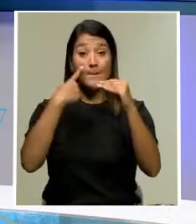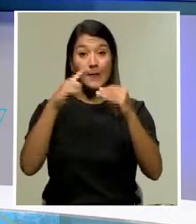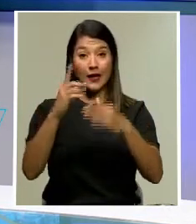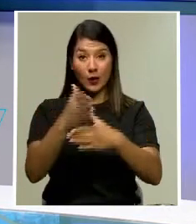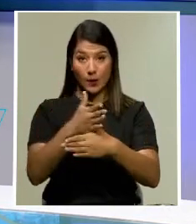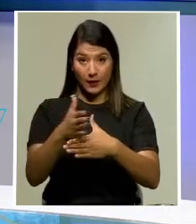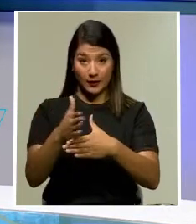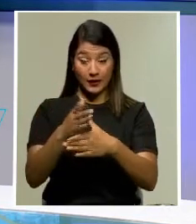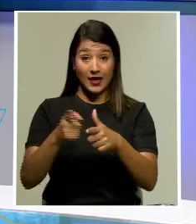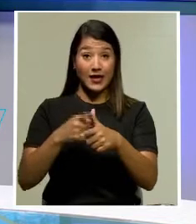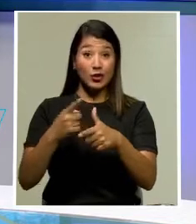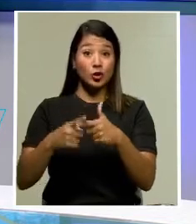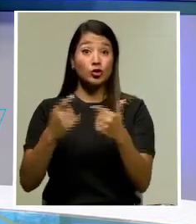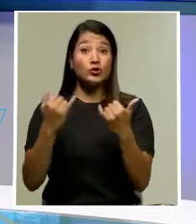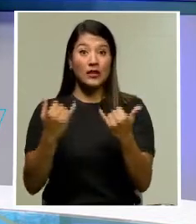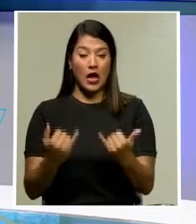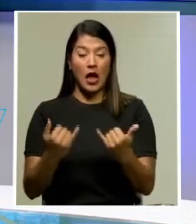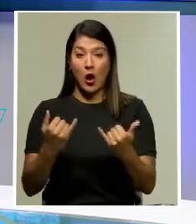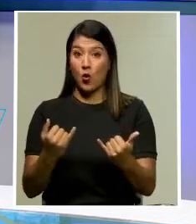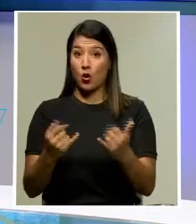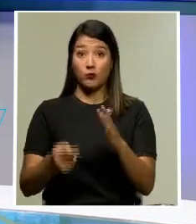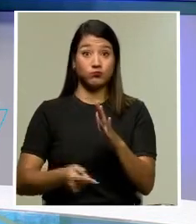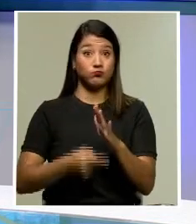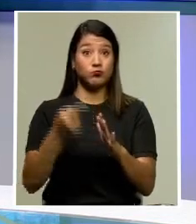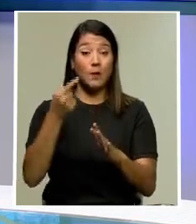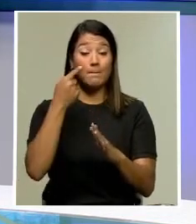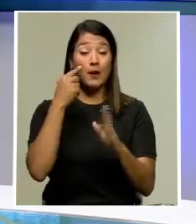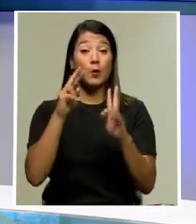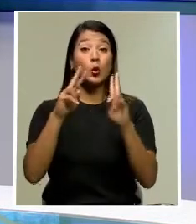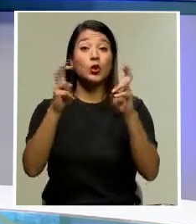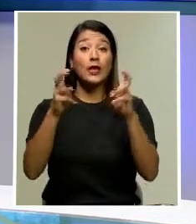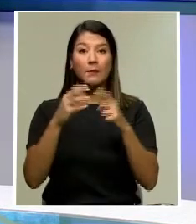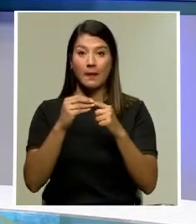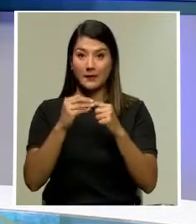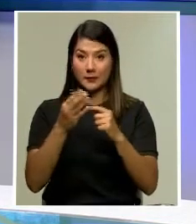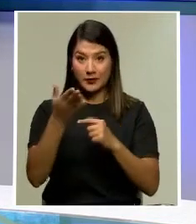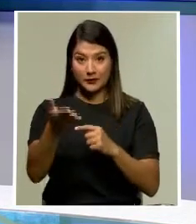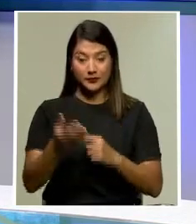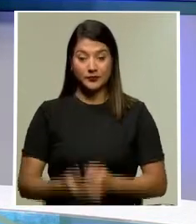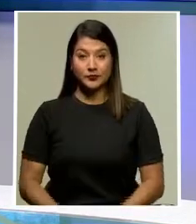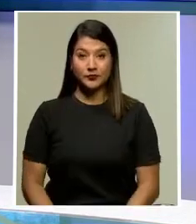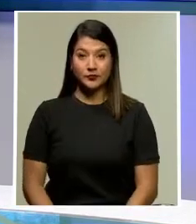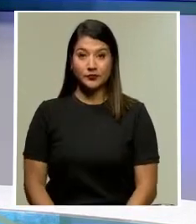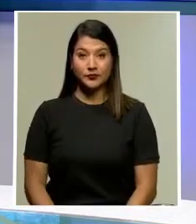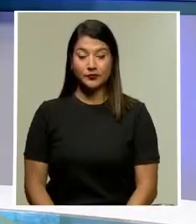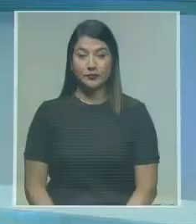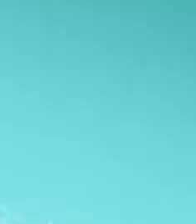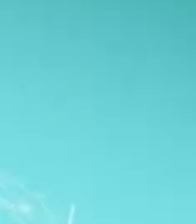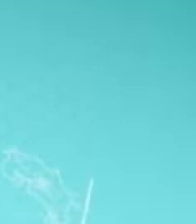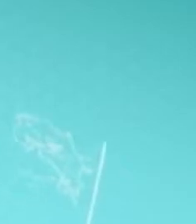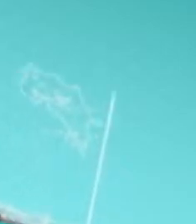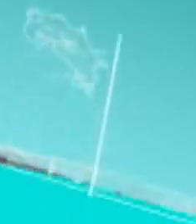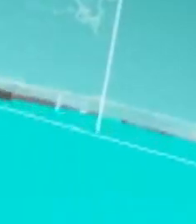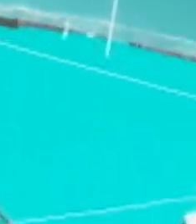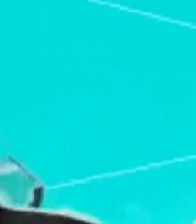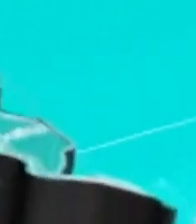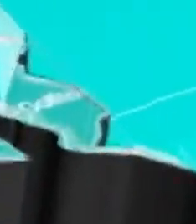compartir, así que vayamos de inmediato a ver nuestros titulares. Adelante.